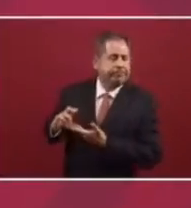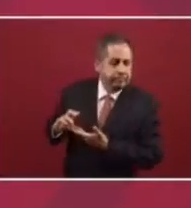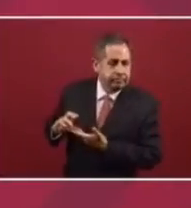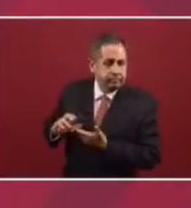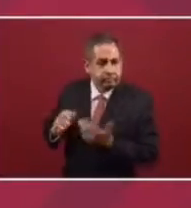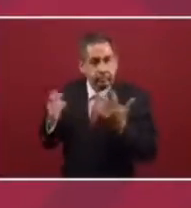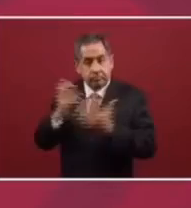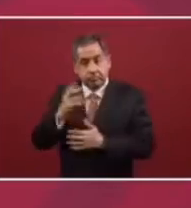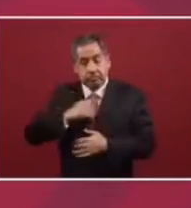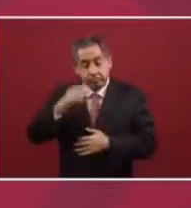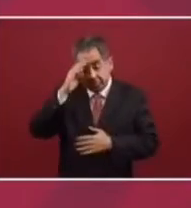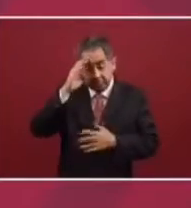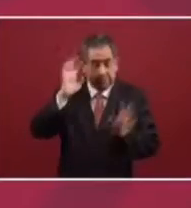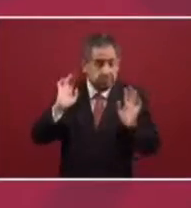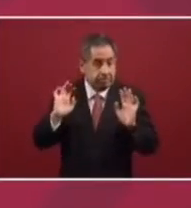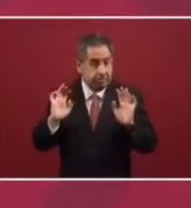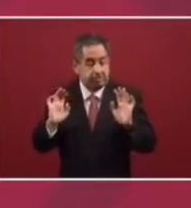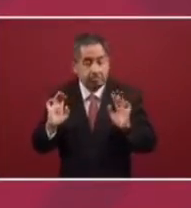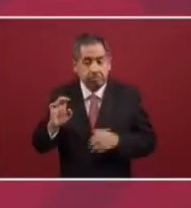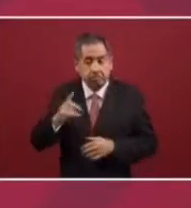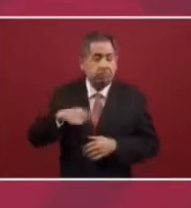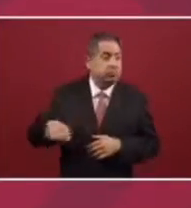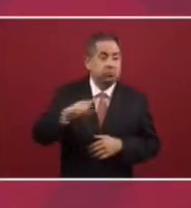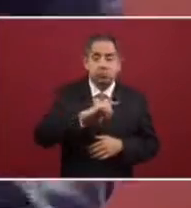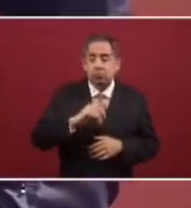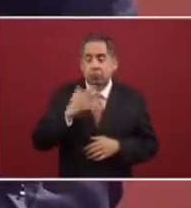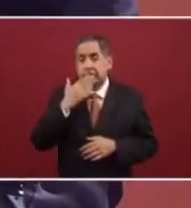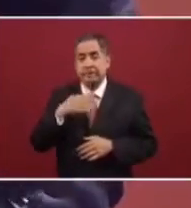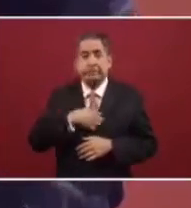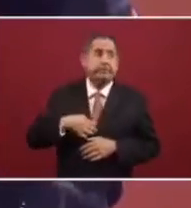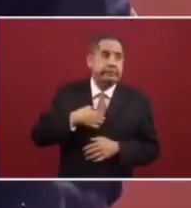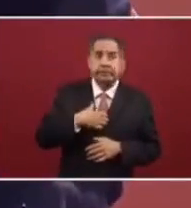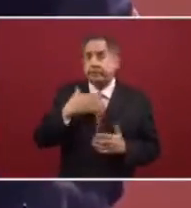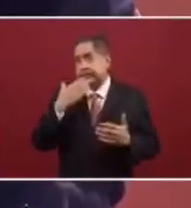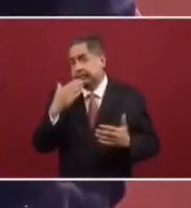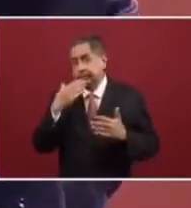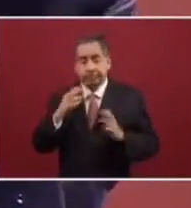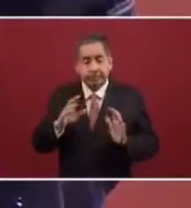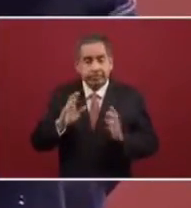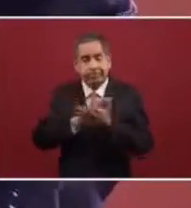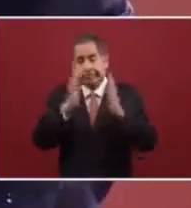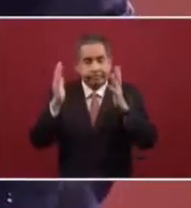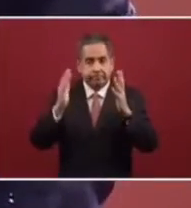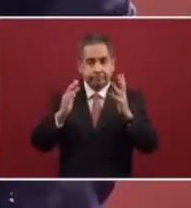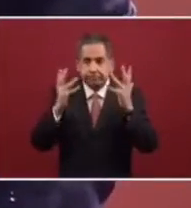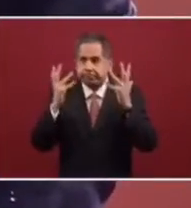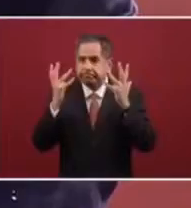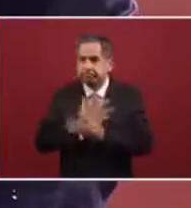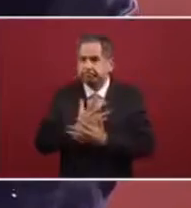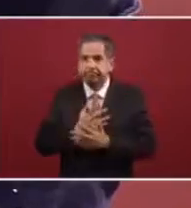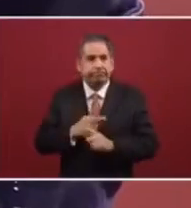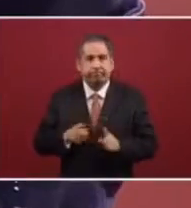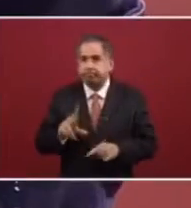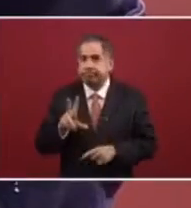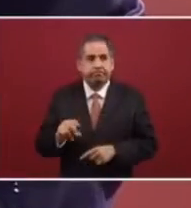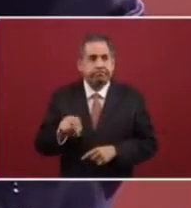Yo pensaba que lo iban a aplaudir.